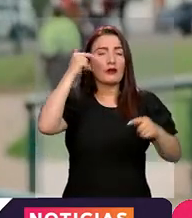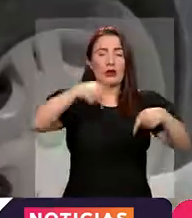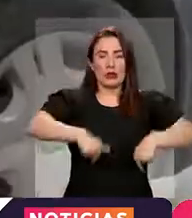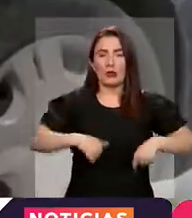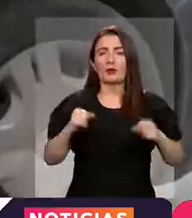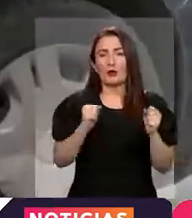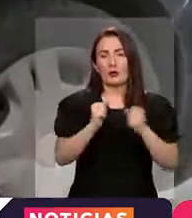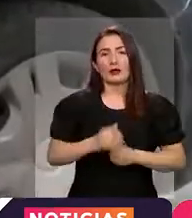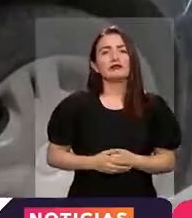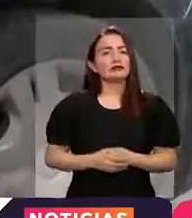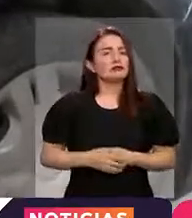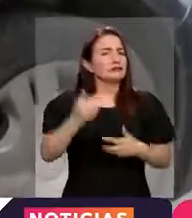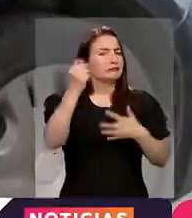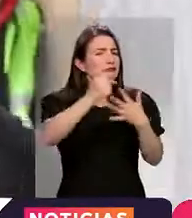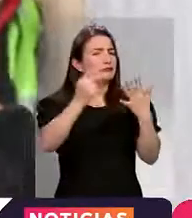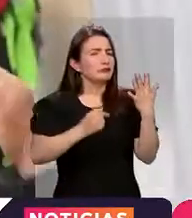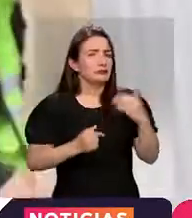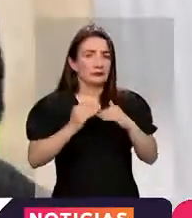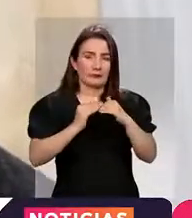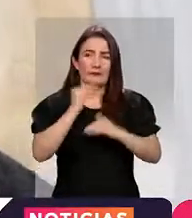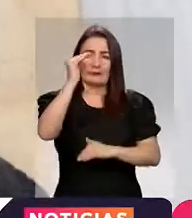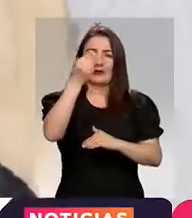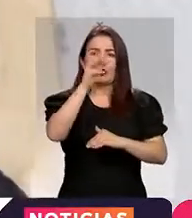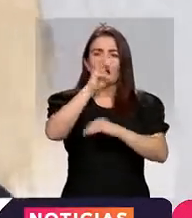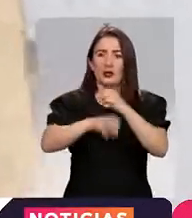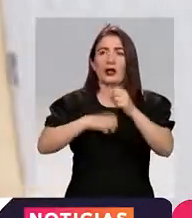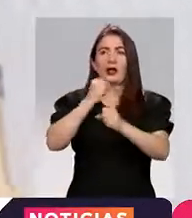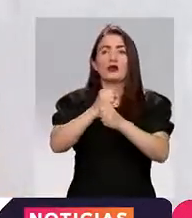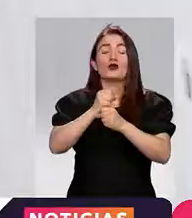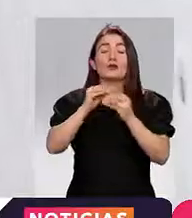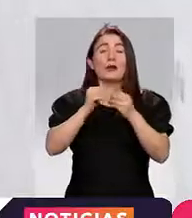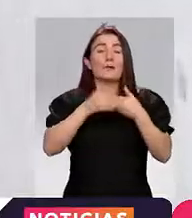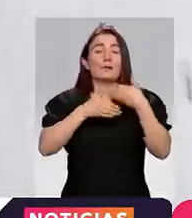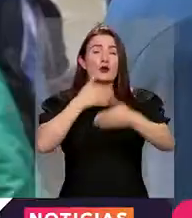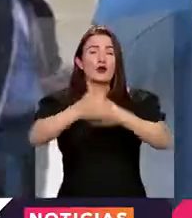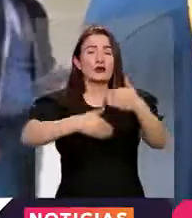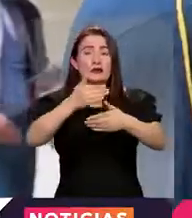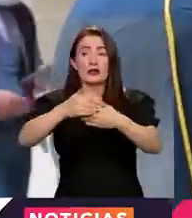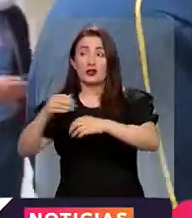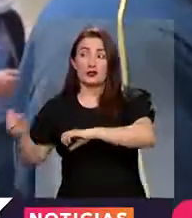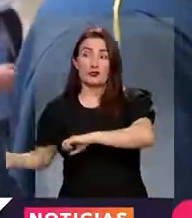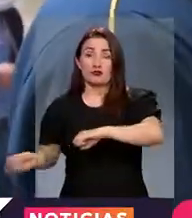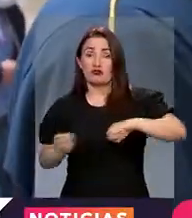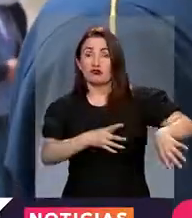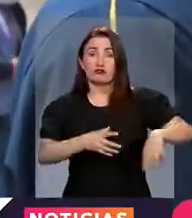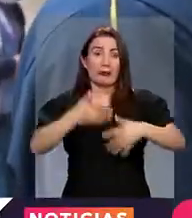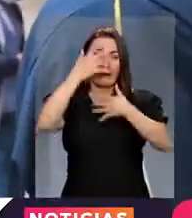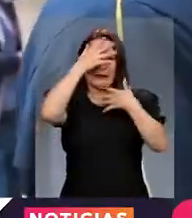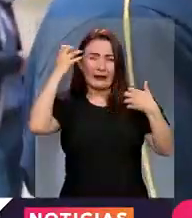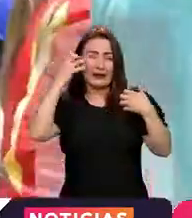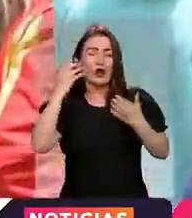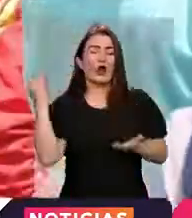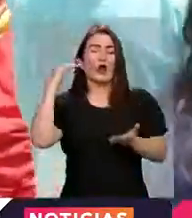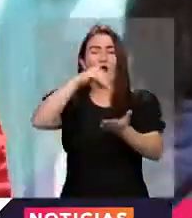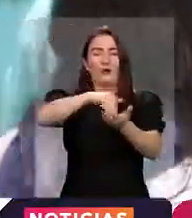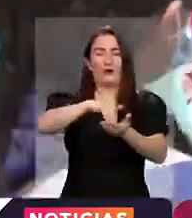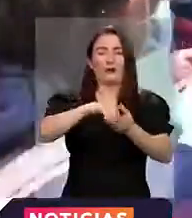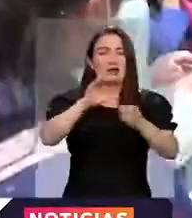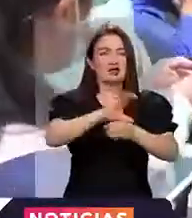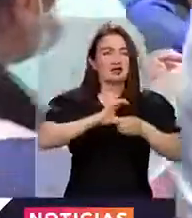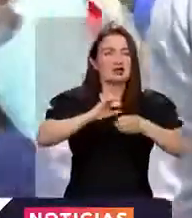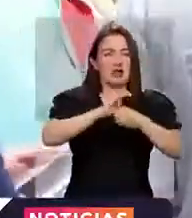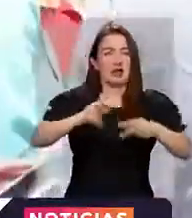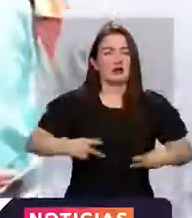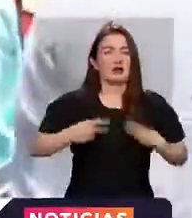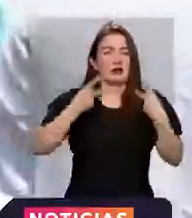en bogotá los requisitos son ser mayor de edad haber sido parte de un proceso de reintegración o de reincorporación y estar bajo una posible